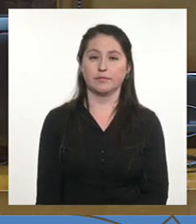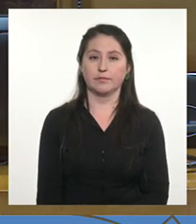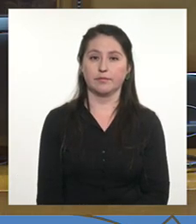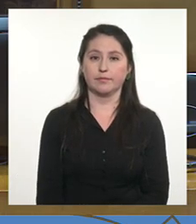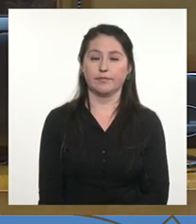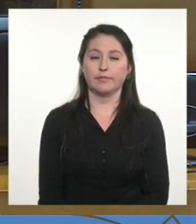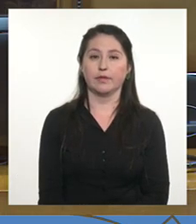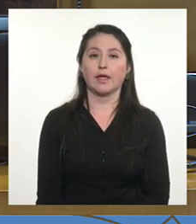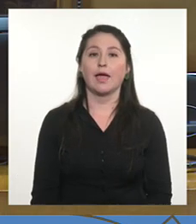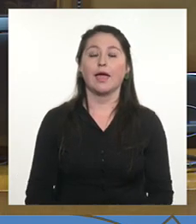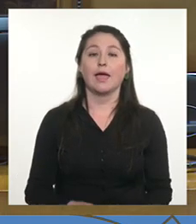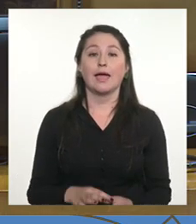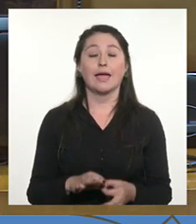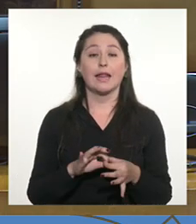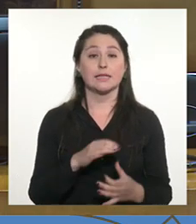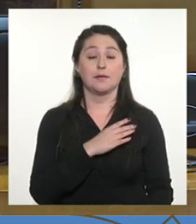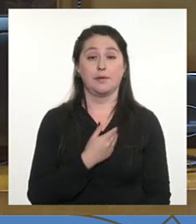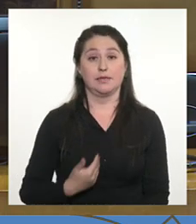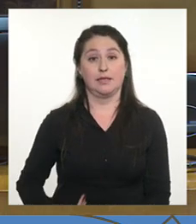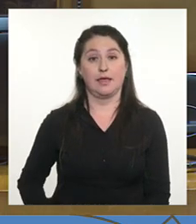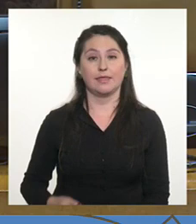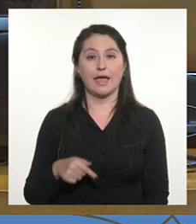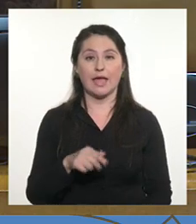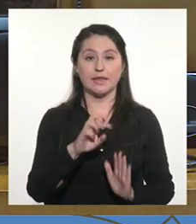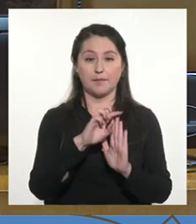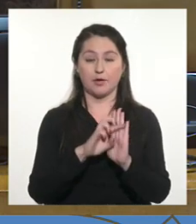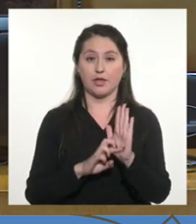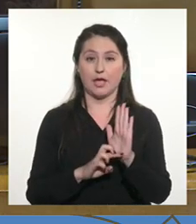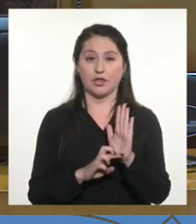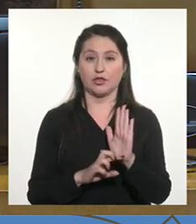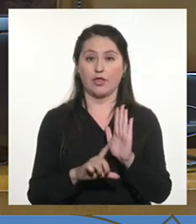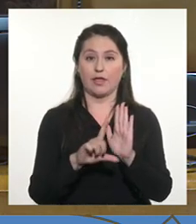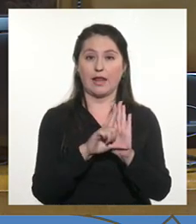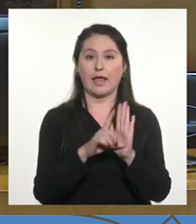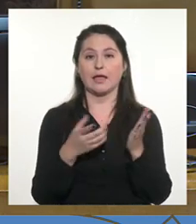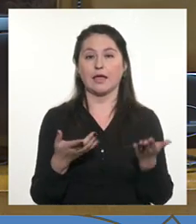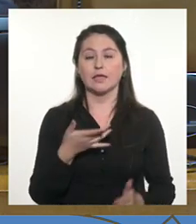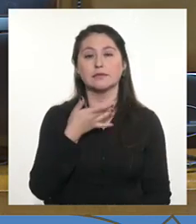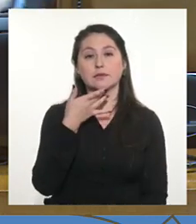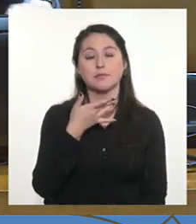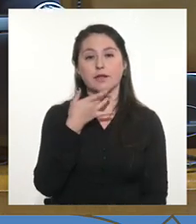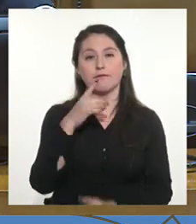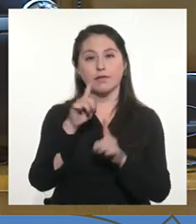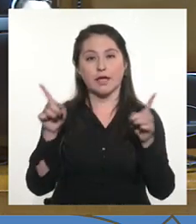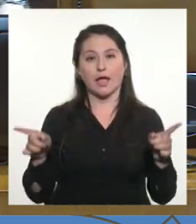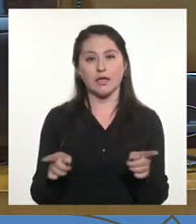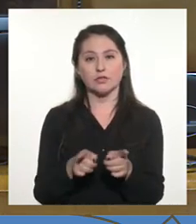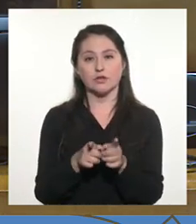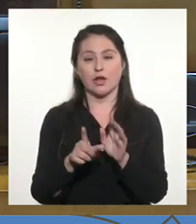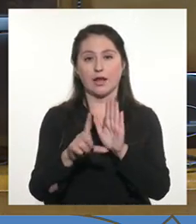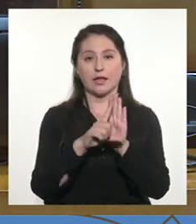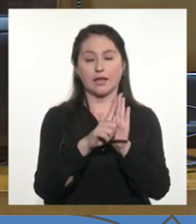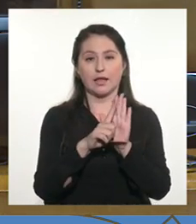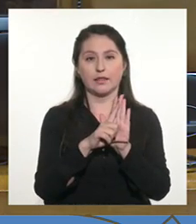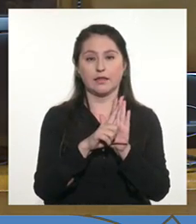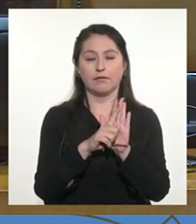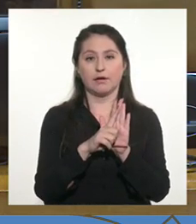gracias presidente este proyecto de ley de simplificación legislativa efectivamente